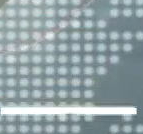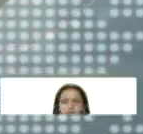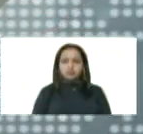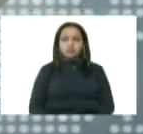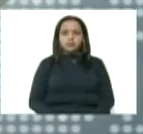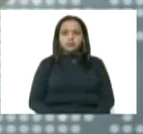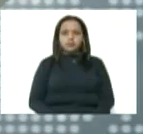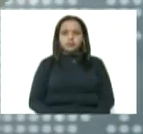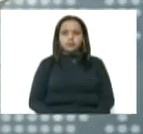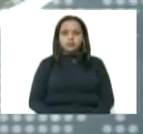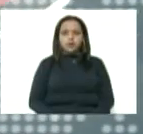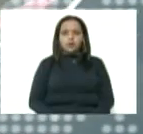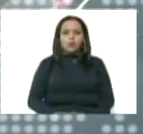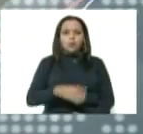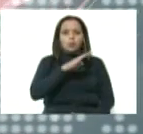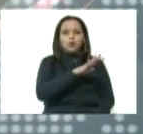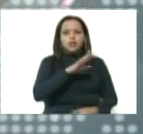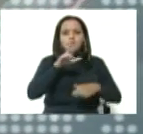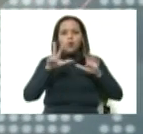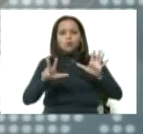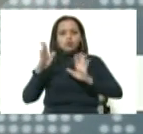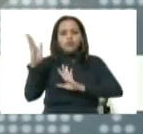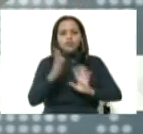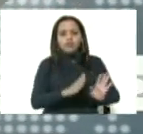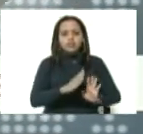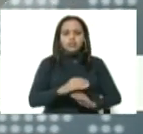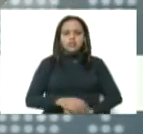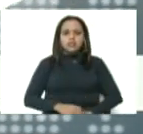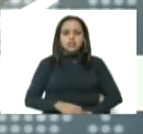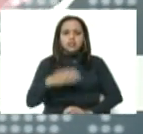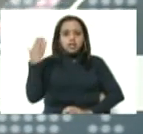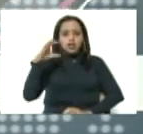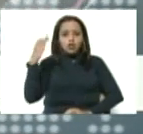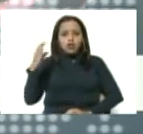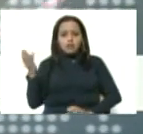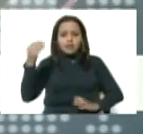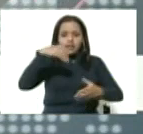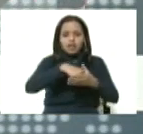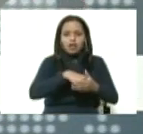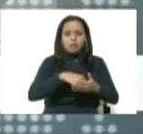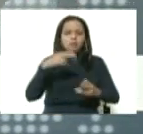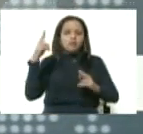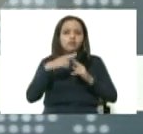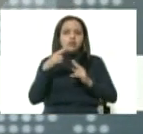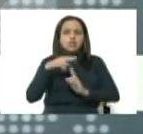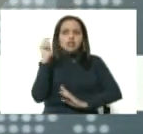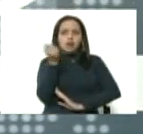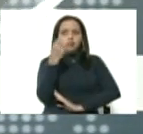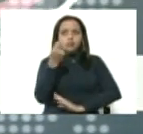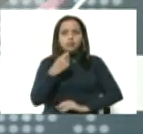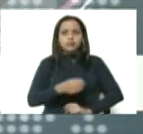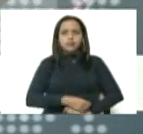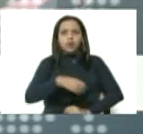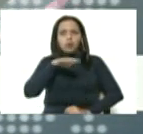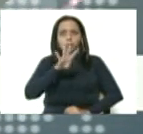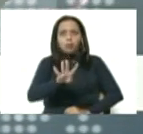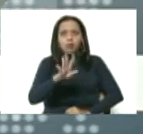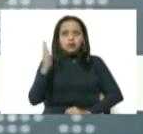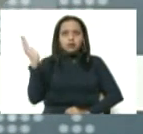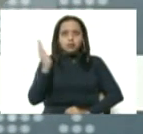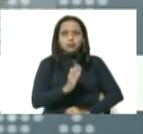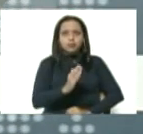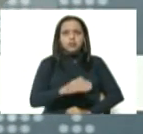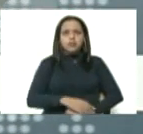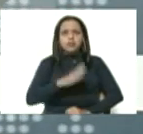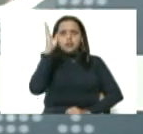provienen de Colombia, que ingresaron por los estados Táchira y Apure, 4 provienen de